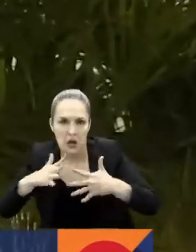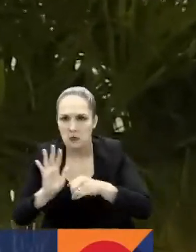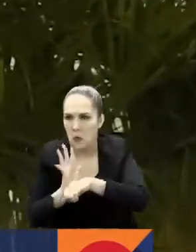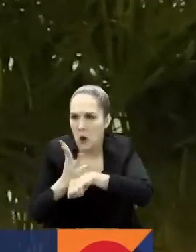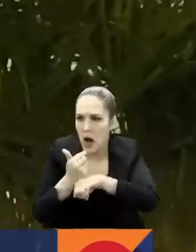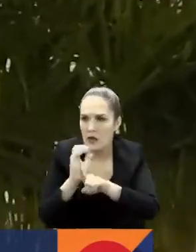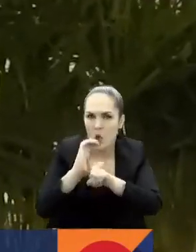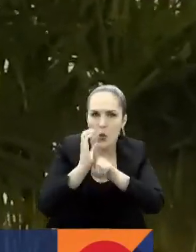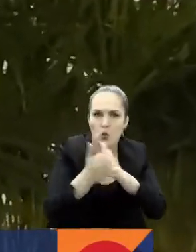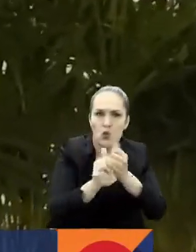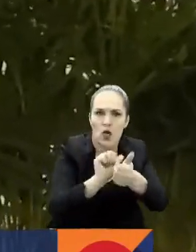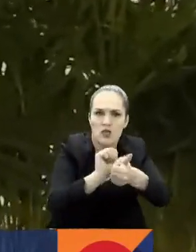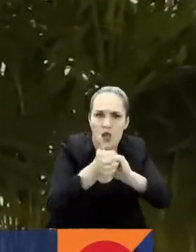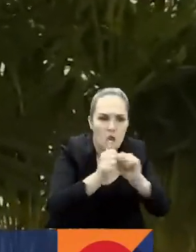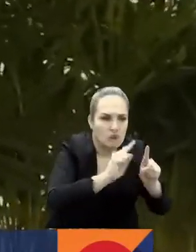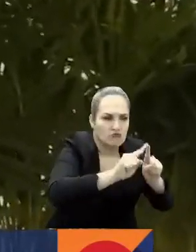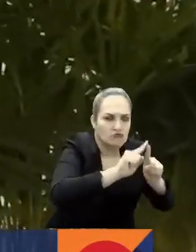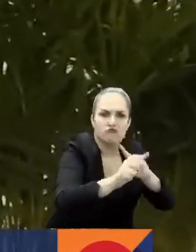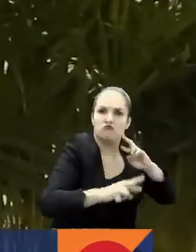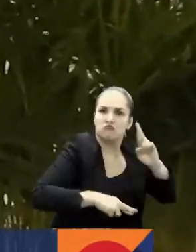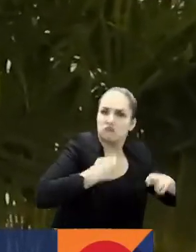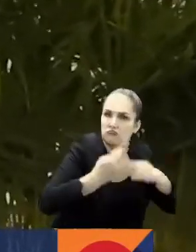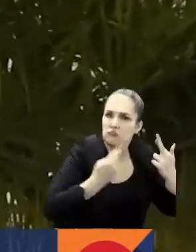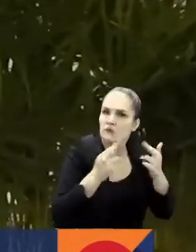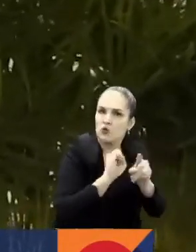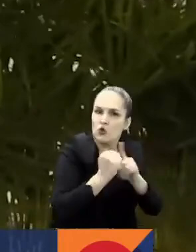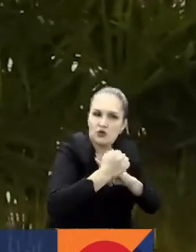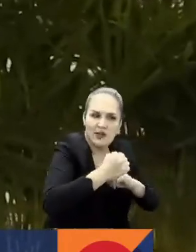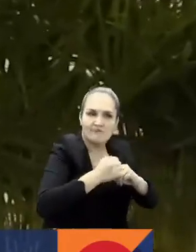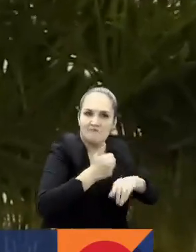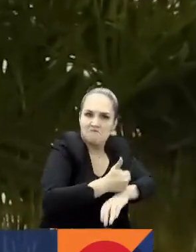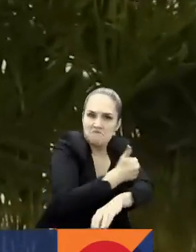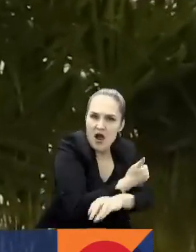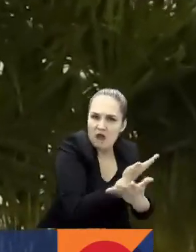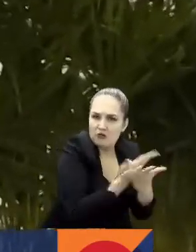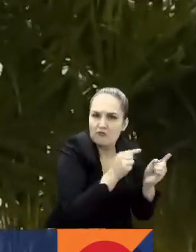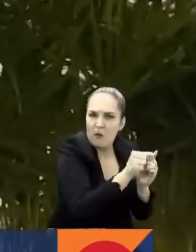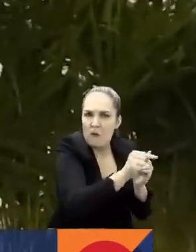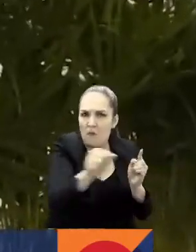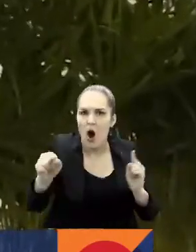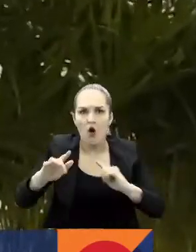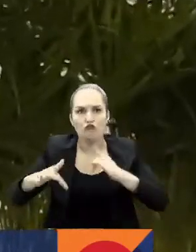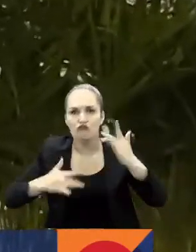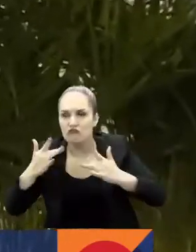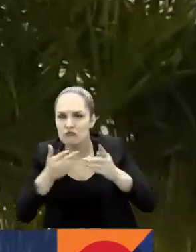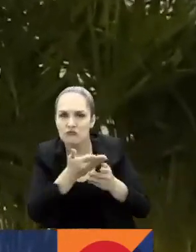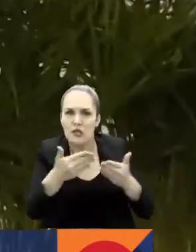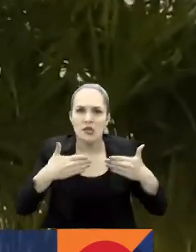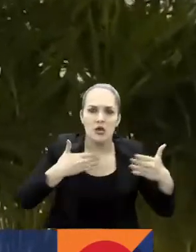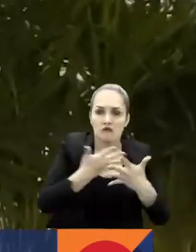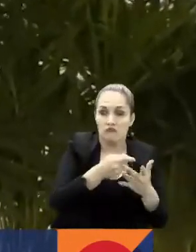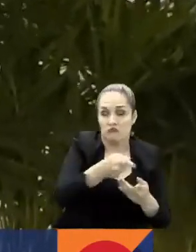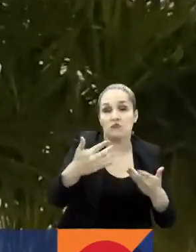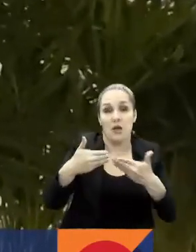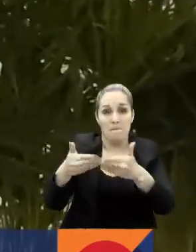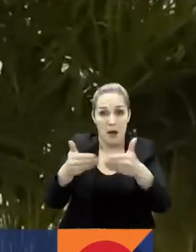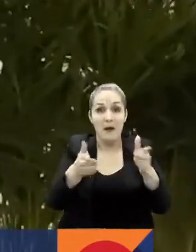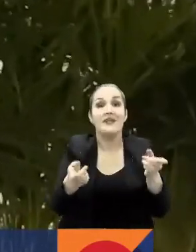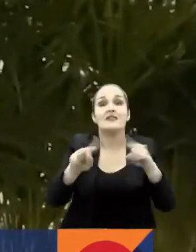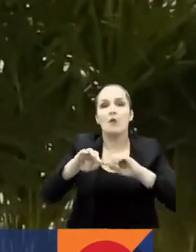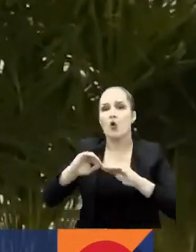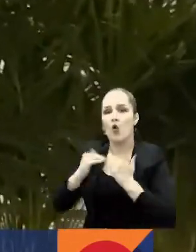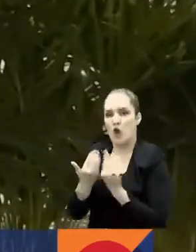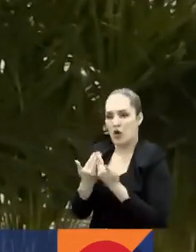deportivos, recreativos, sociales, la alternancia y el avance de la reactivación del sector educativo y,